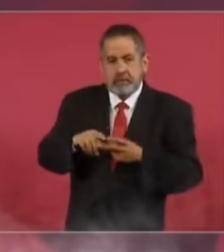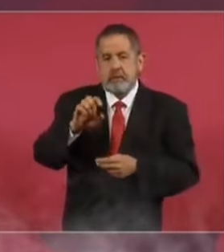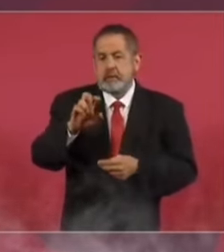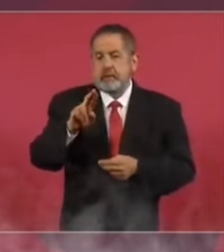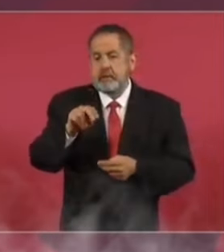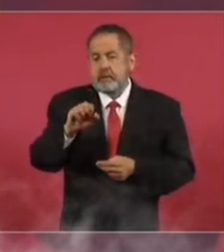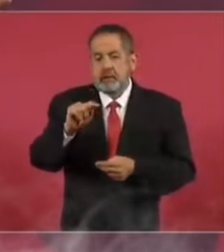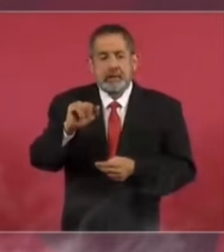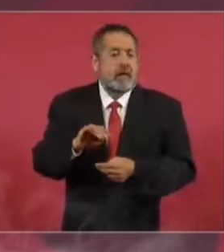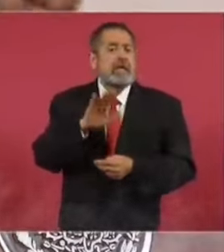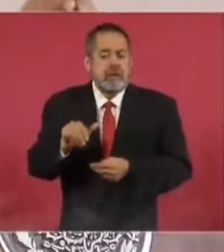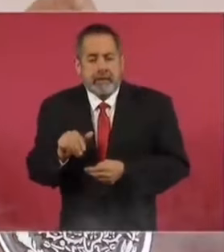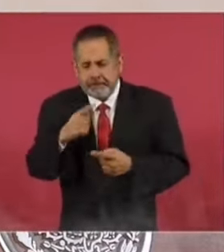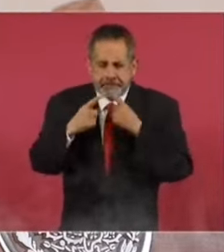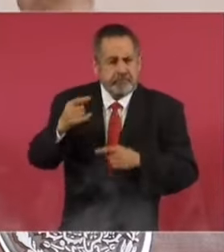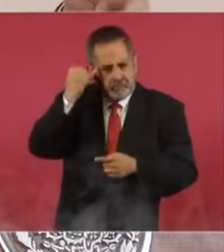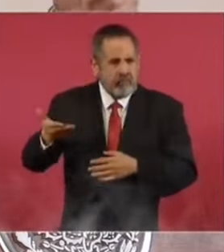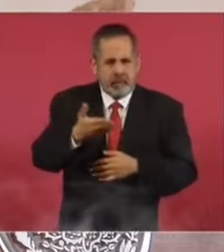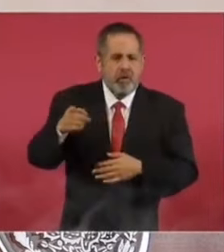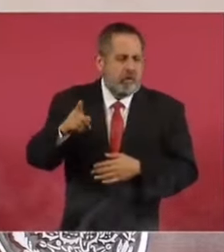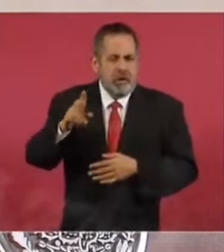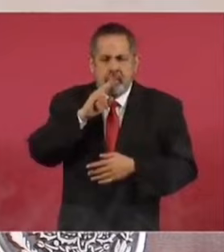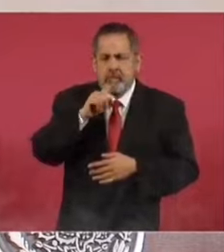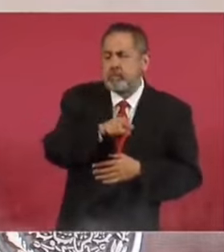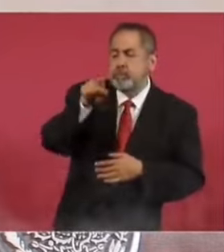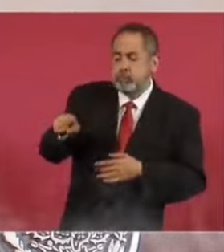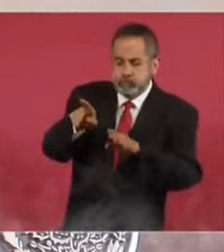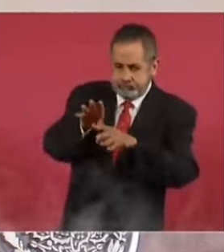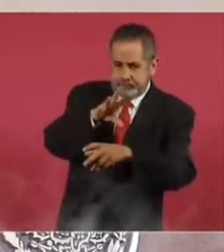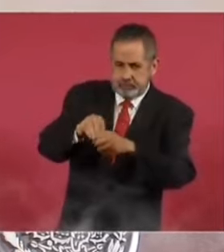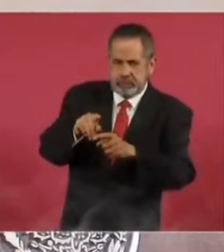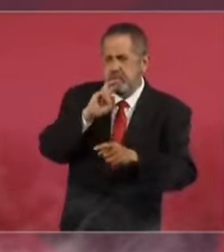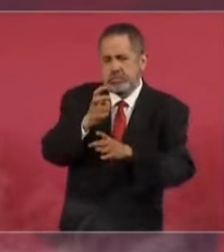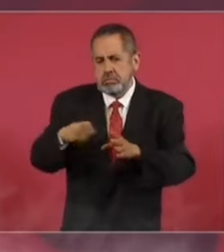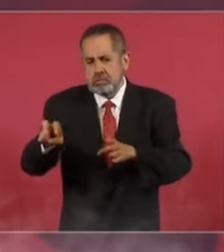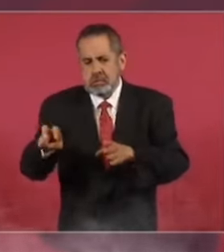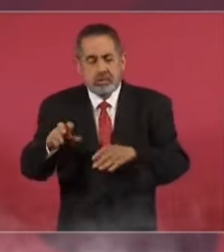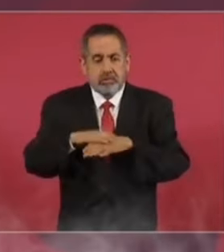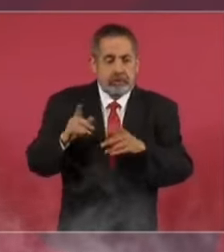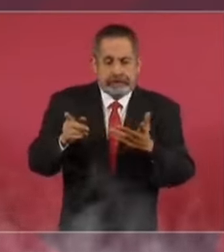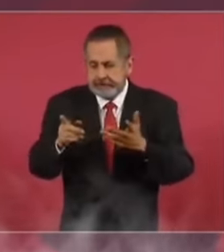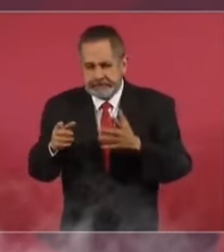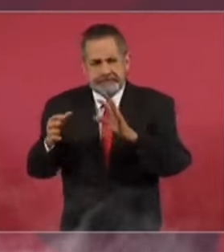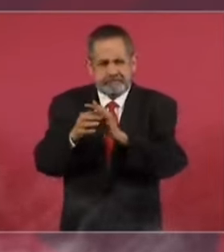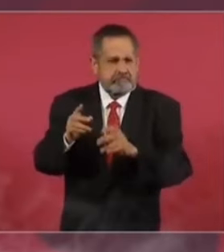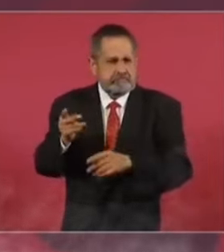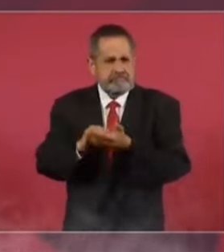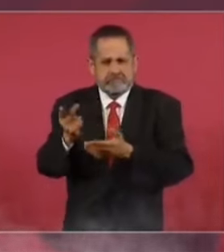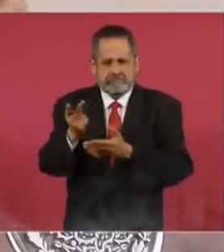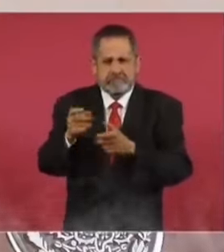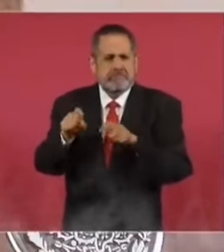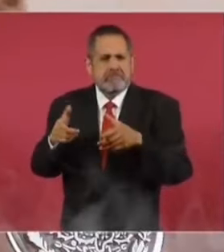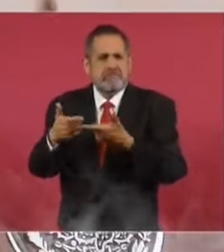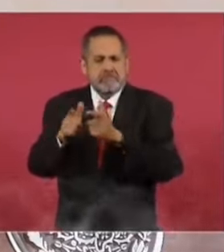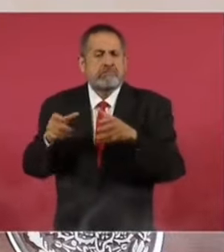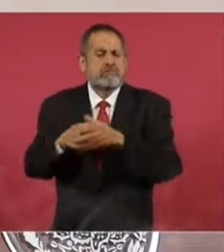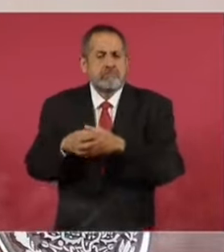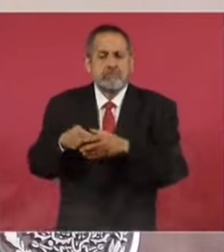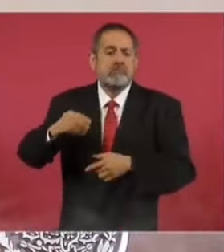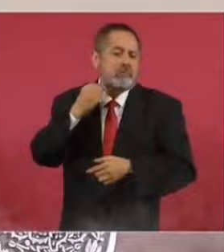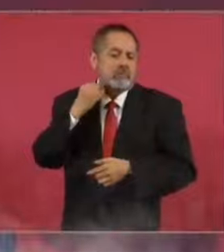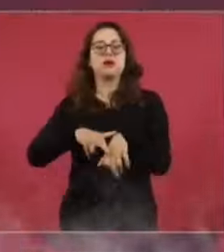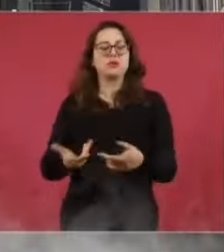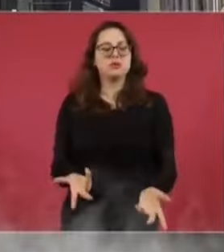Ernestina. Pero planteó de que prefería que siguen siendo del mismo grupo, de un movimiento de